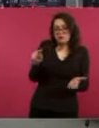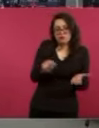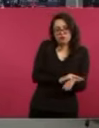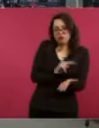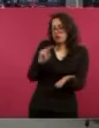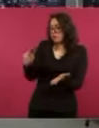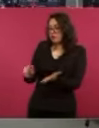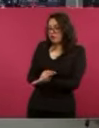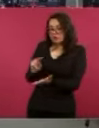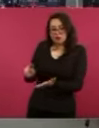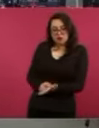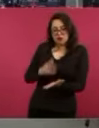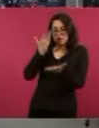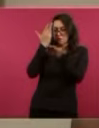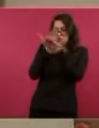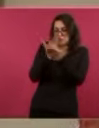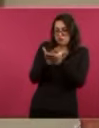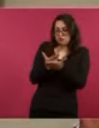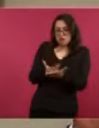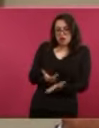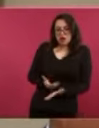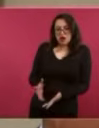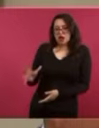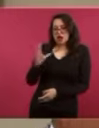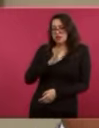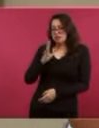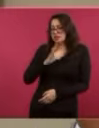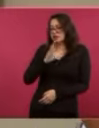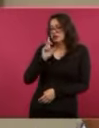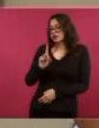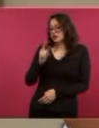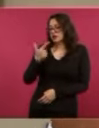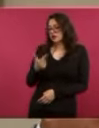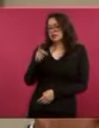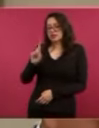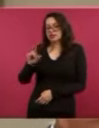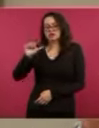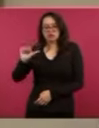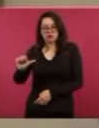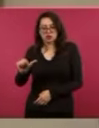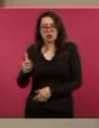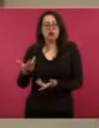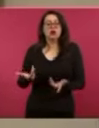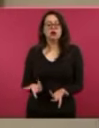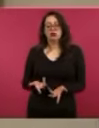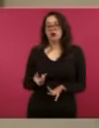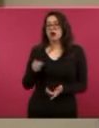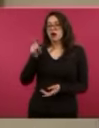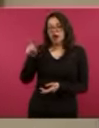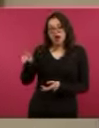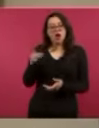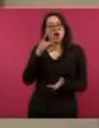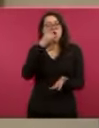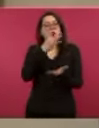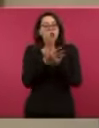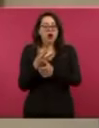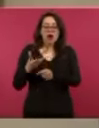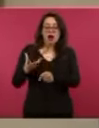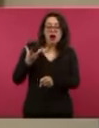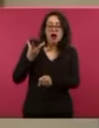ante la entonces Dirección General de Derechos de Autor, donde cedía sus derechos patrimoniales como adaptador a los